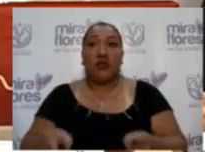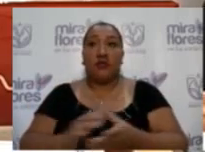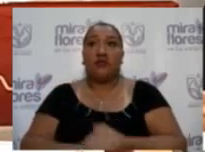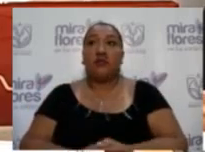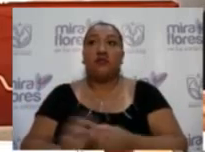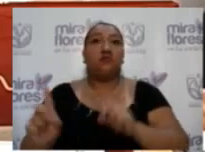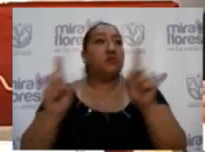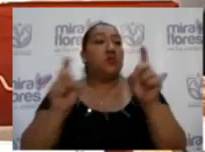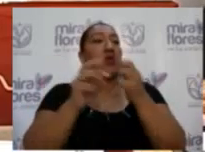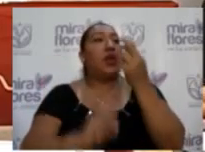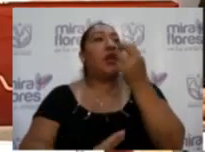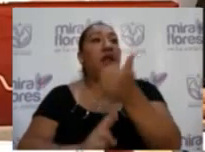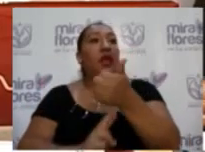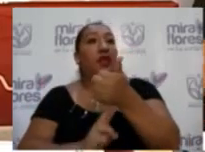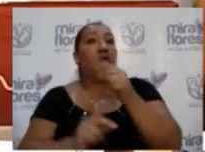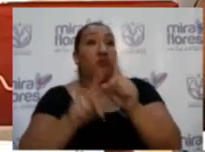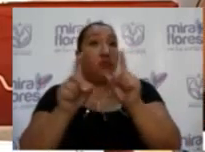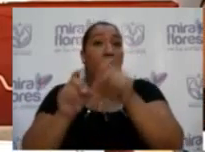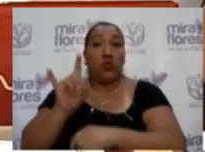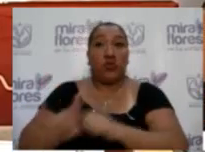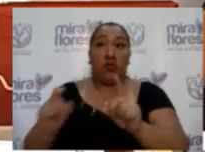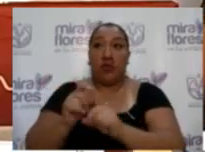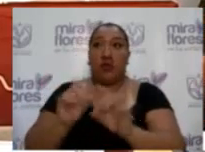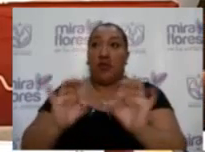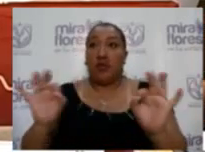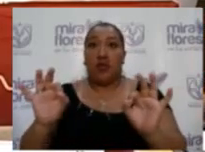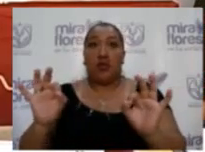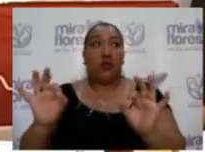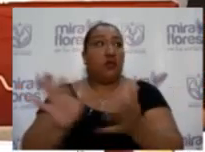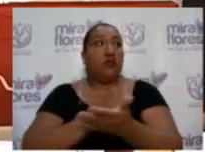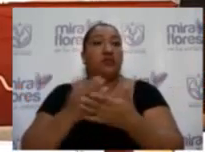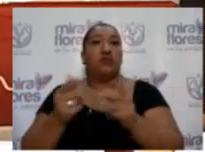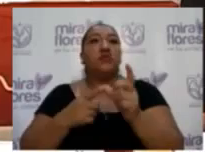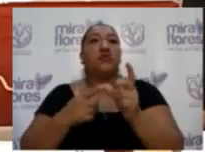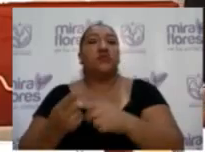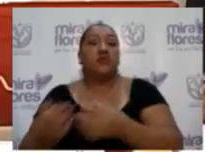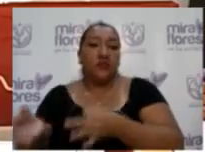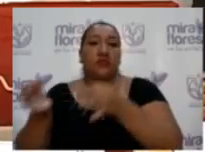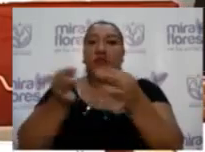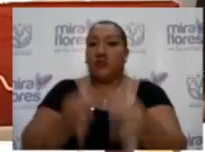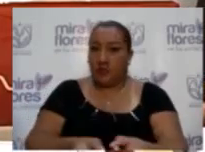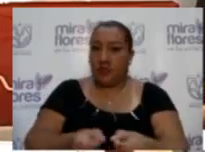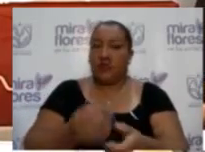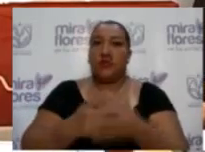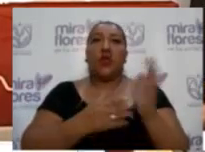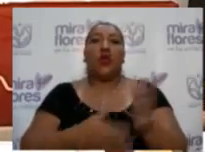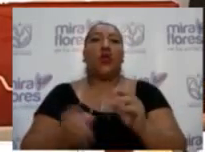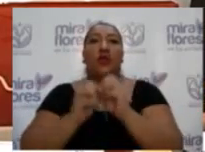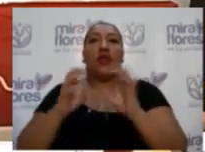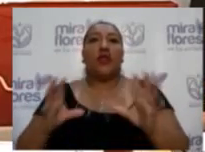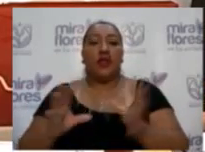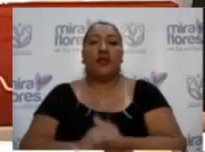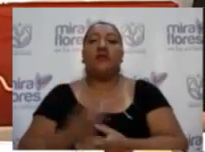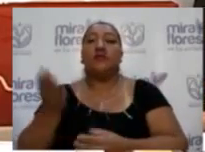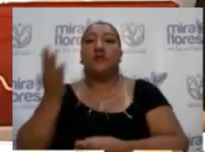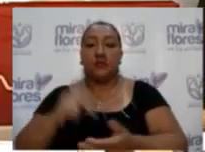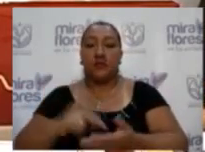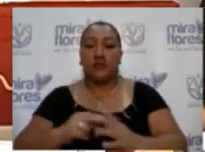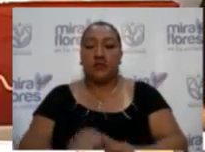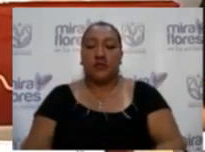¿Algún regidor o regidora que quiera hacer uso de la palabra? Si no hay informes, procederemos a pasar a lo que es orden del día. Vamos